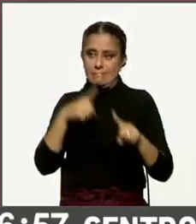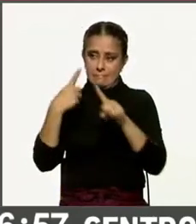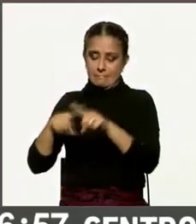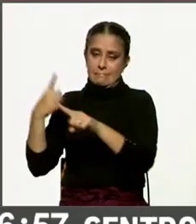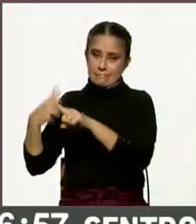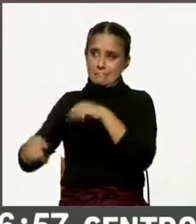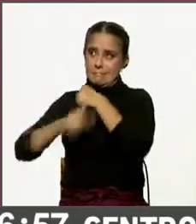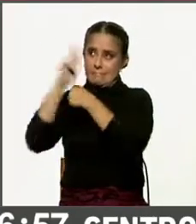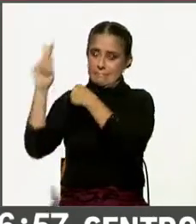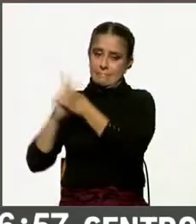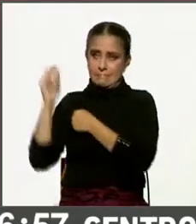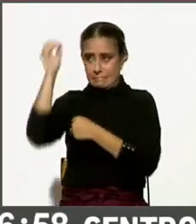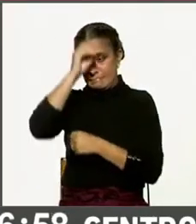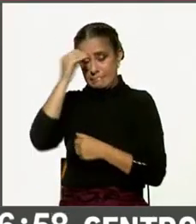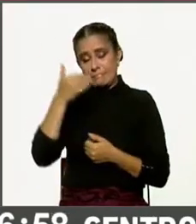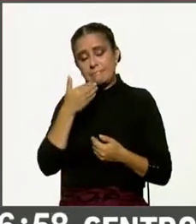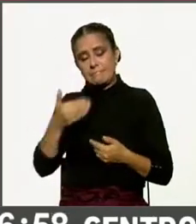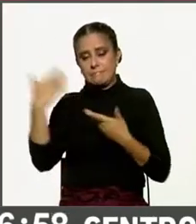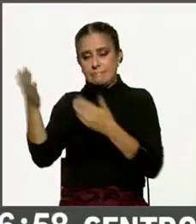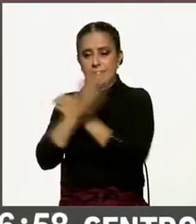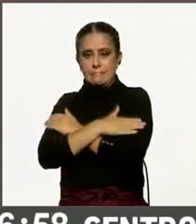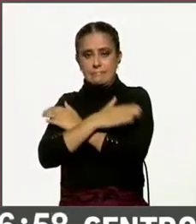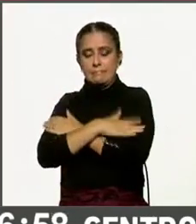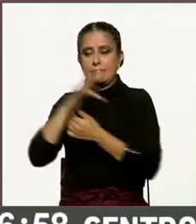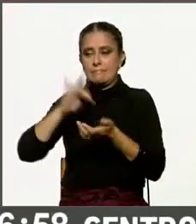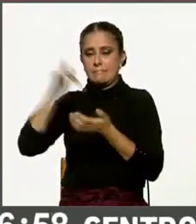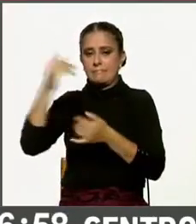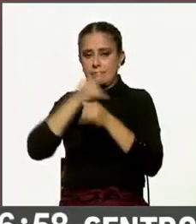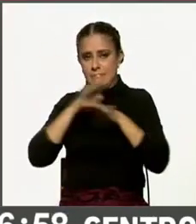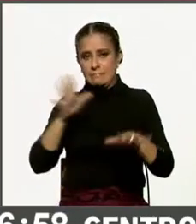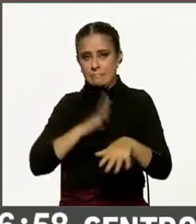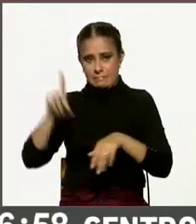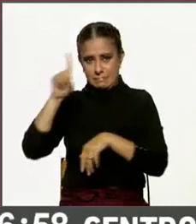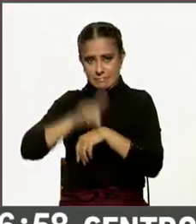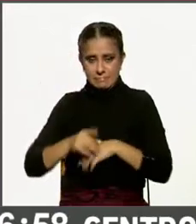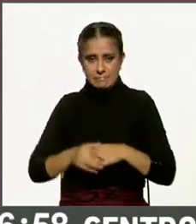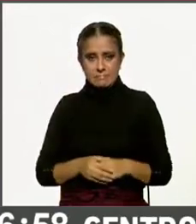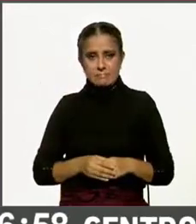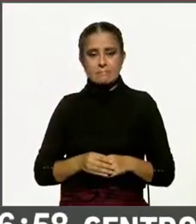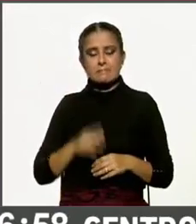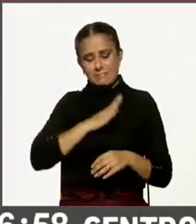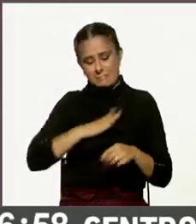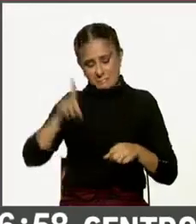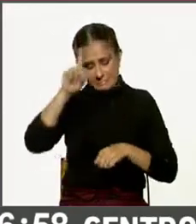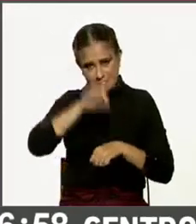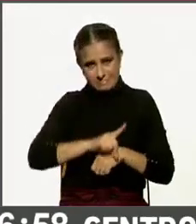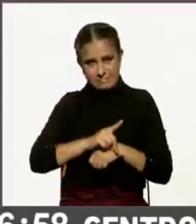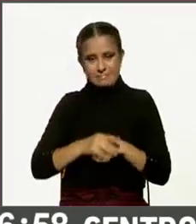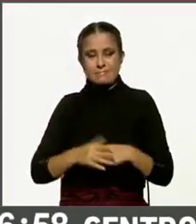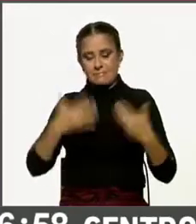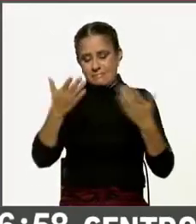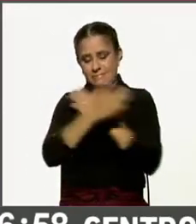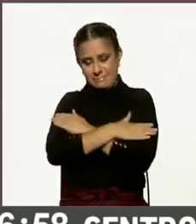poner atención. Te mando un abrazo, gracias por la información, buenos días. Muy buen día, Lupita, un abrazo de regreso, gracias.